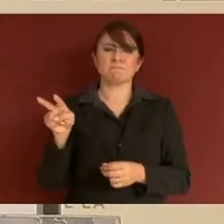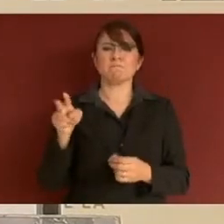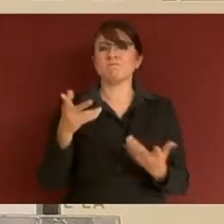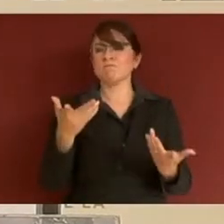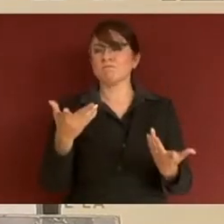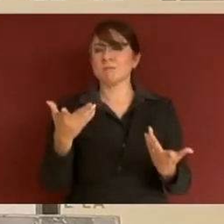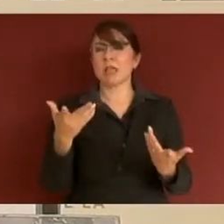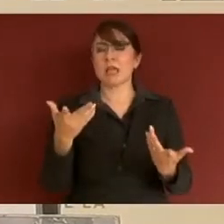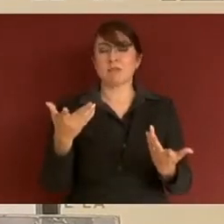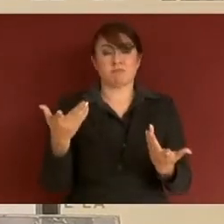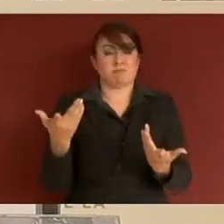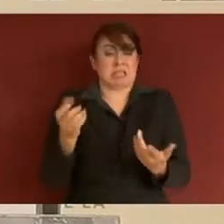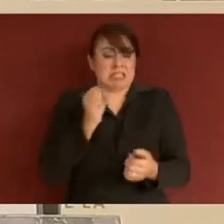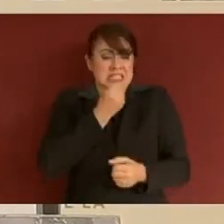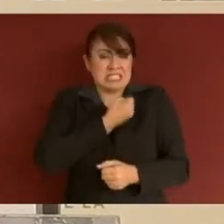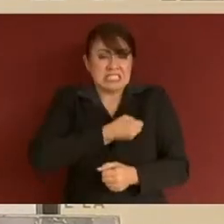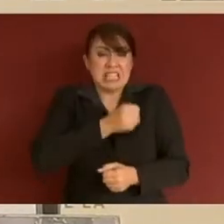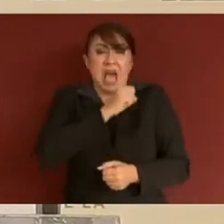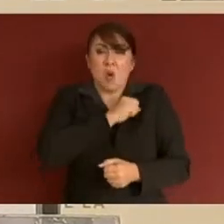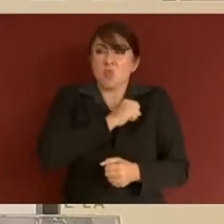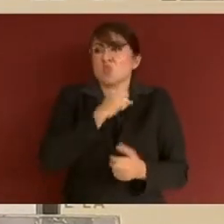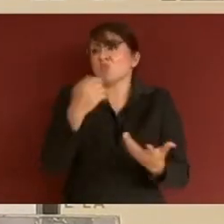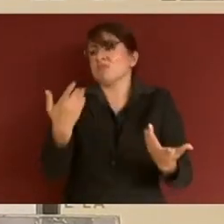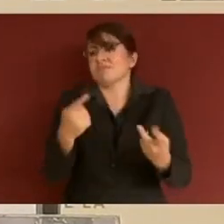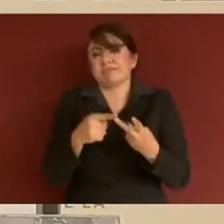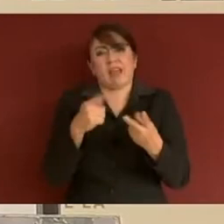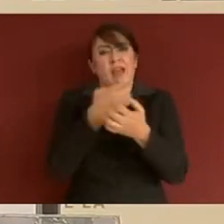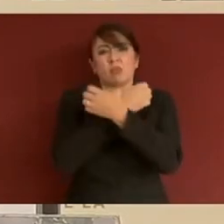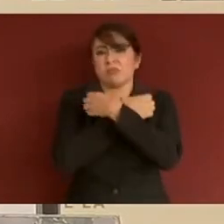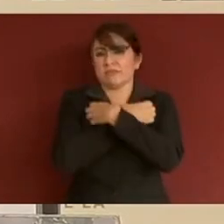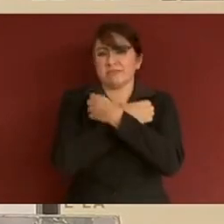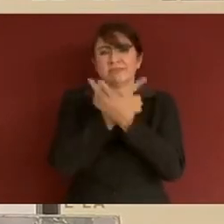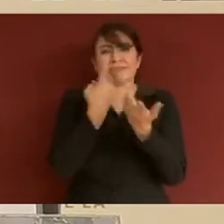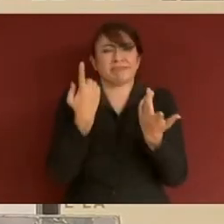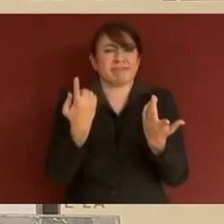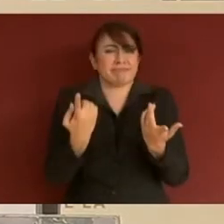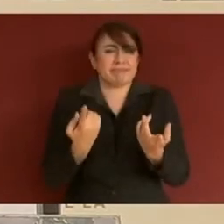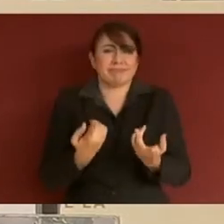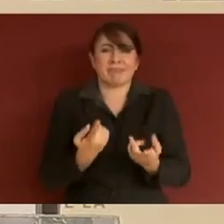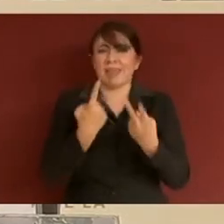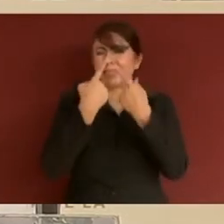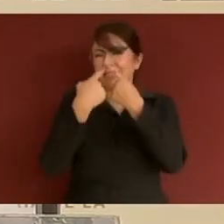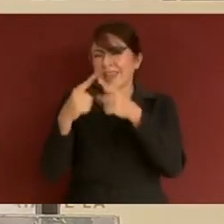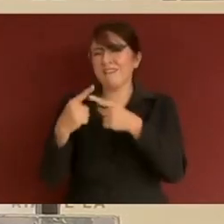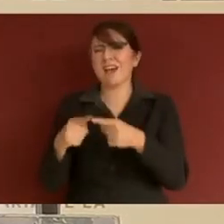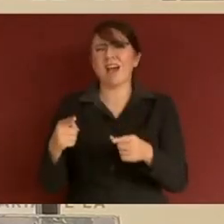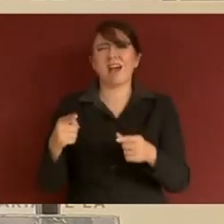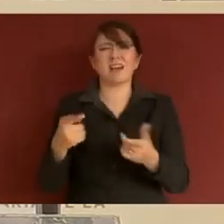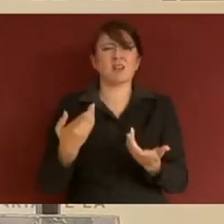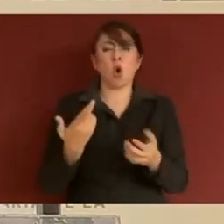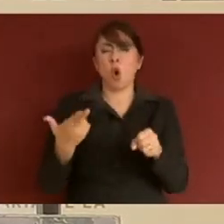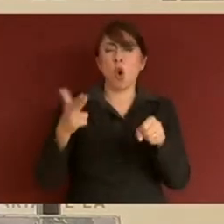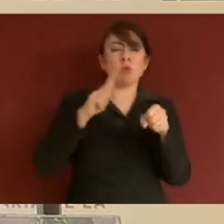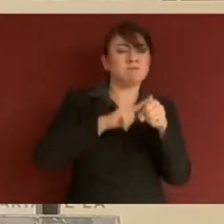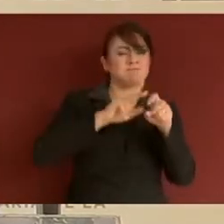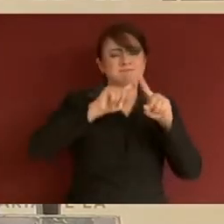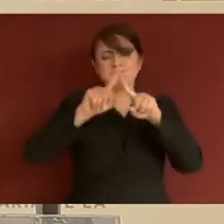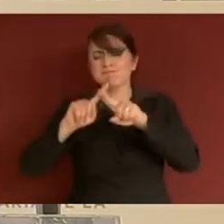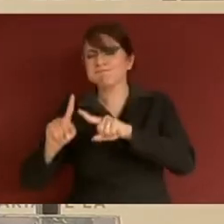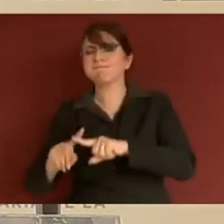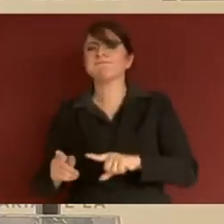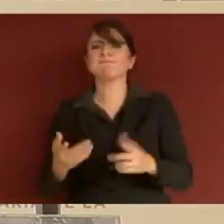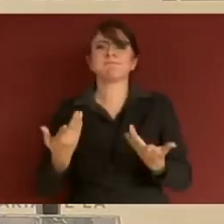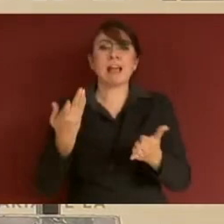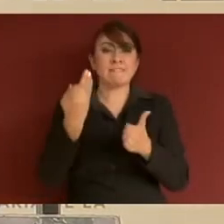lo relacionado con la salud, con la educación, esto es centros de salud, hospitales